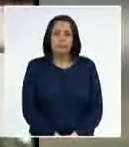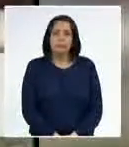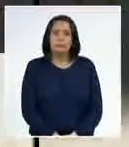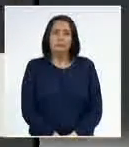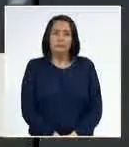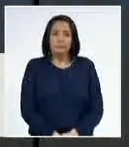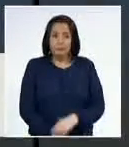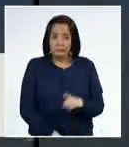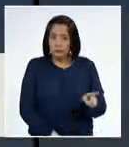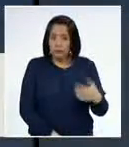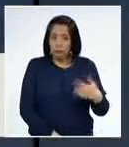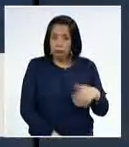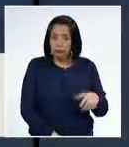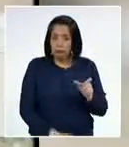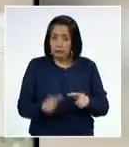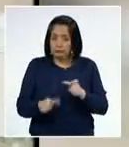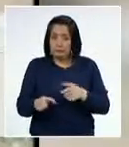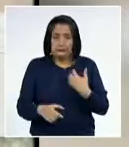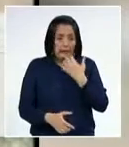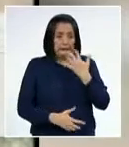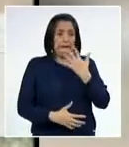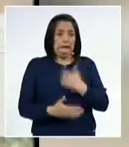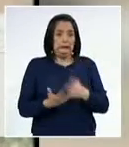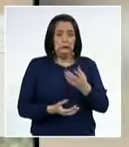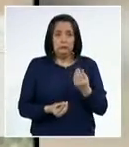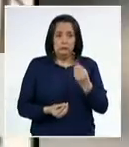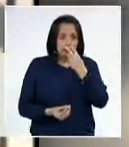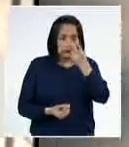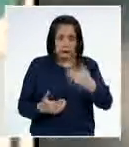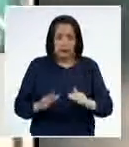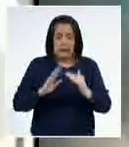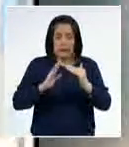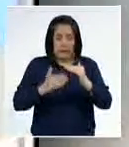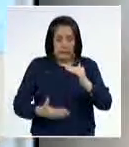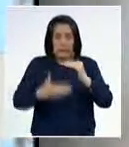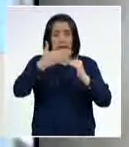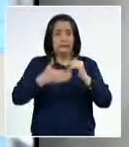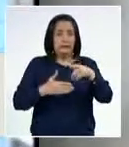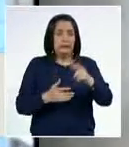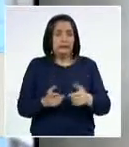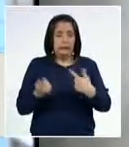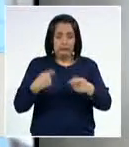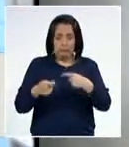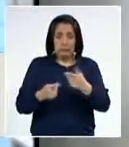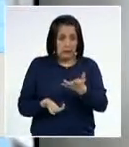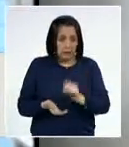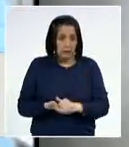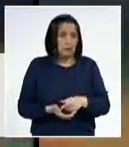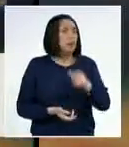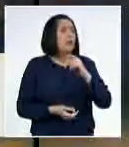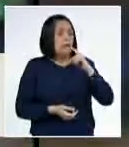Se llevaron el susto de sus vidas. Mostrándonos cómo quedó la fachada de su bodega, una mujer denunció que